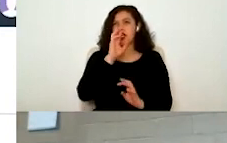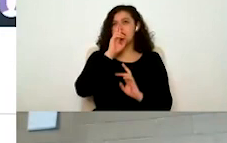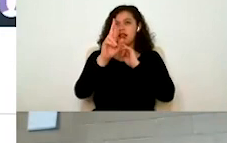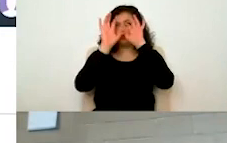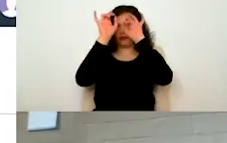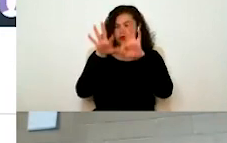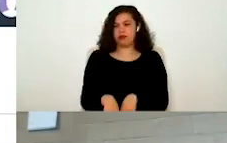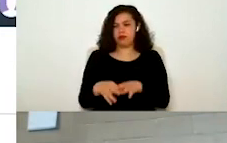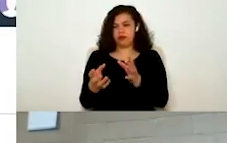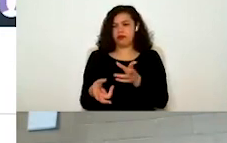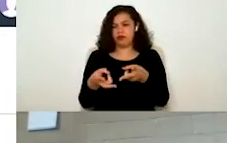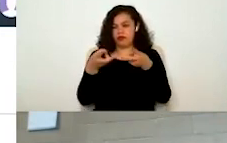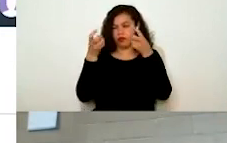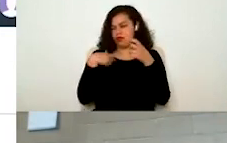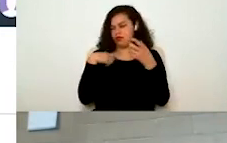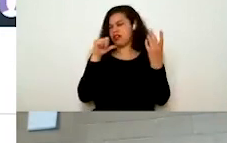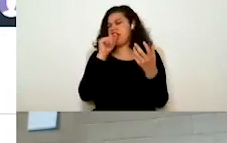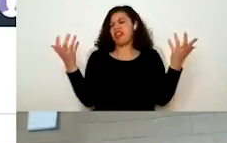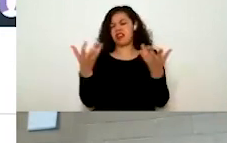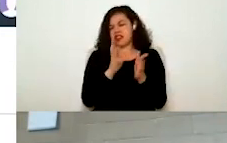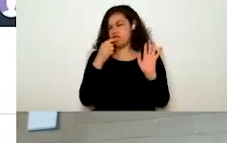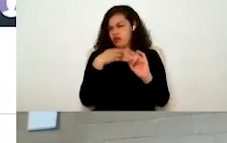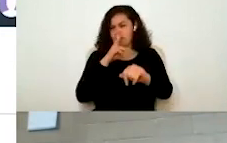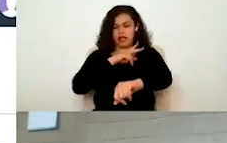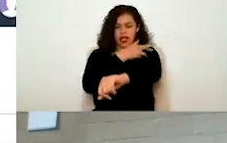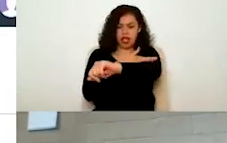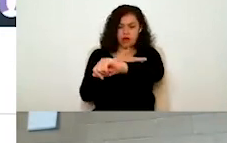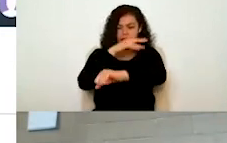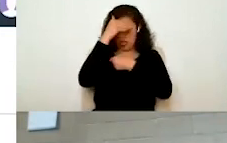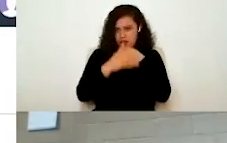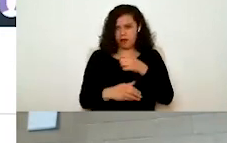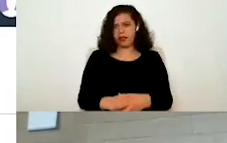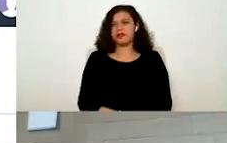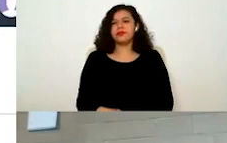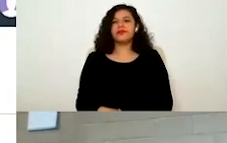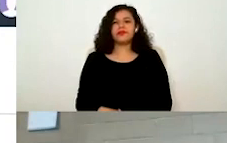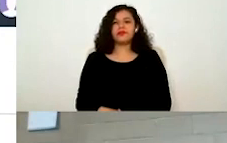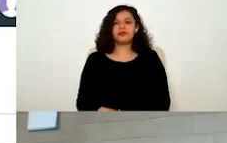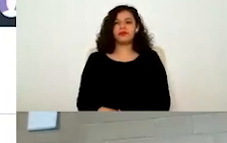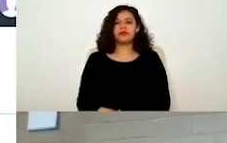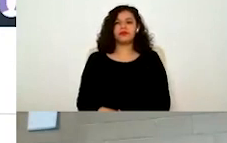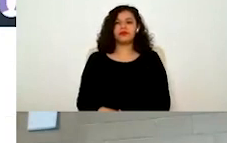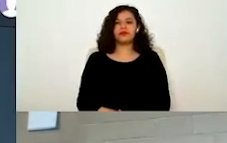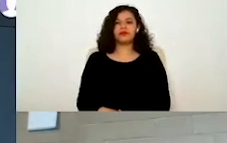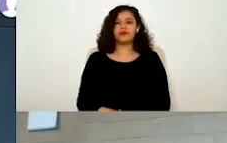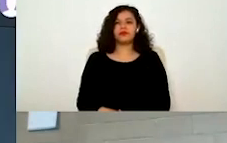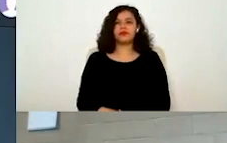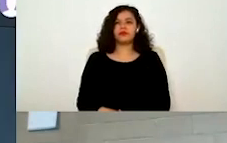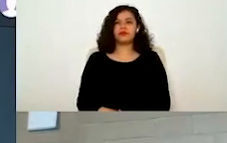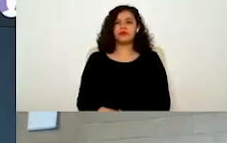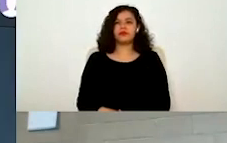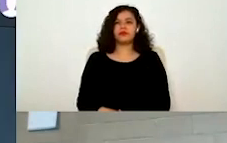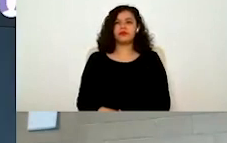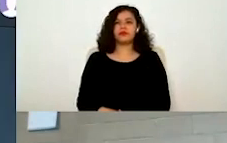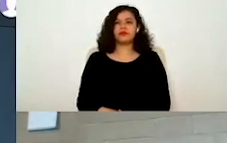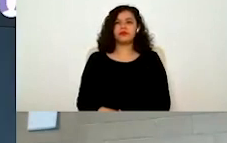caso, bueno, pues yo ya no tendría que hacer nada más, ya concluí mi trámite, ¿no? Entonces, básicamente, esa